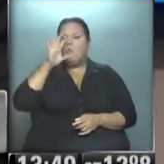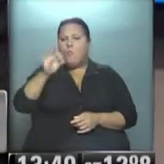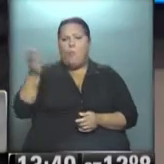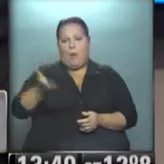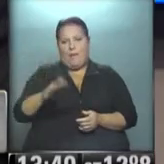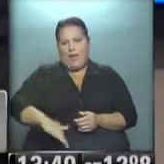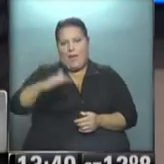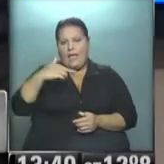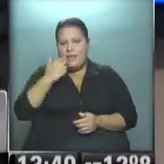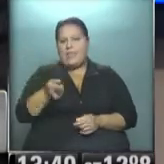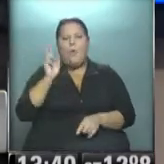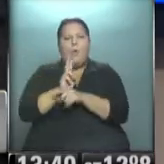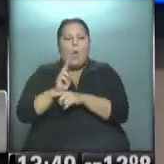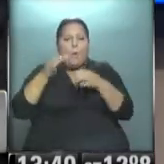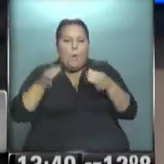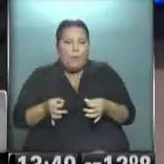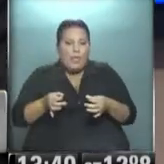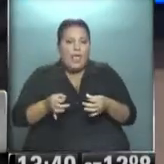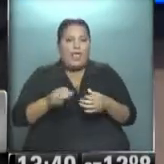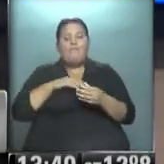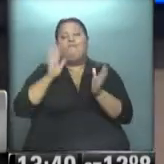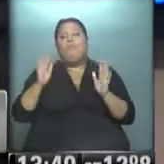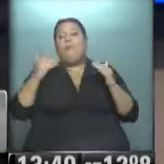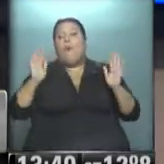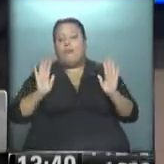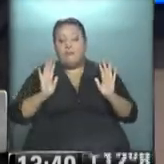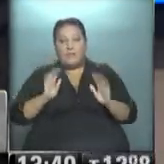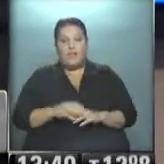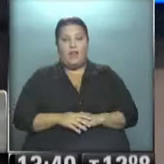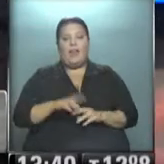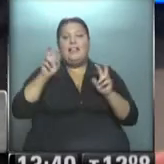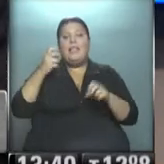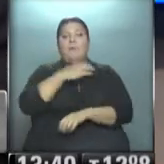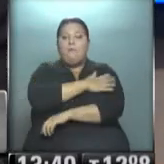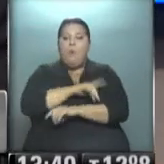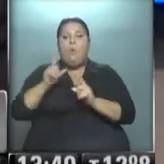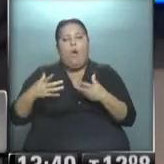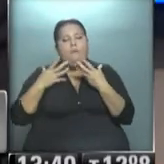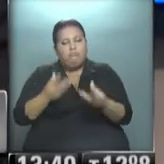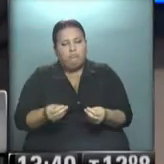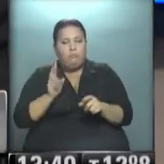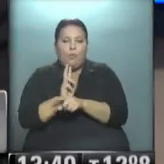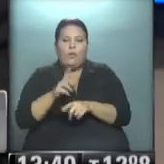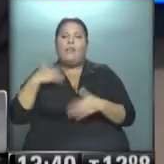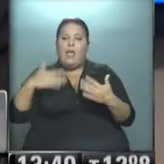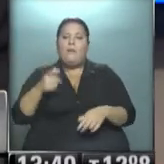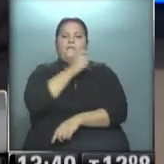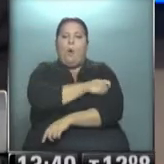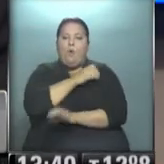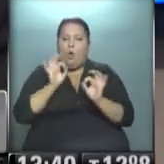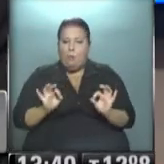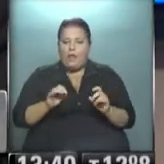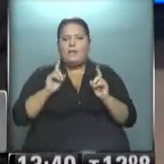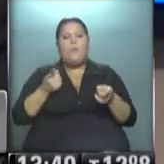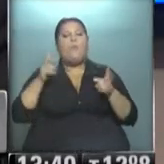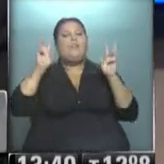había maltratado a su hija que la cuidaba bien dentro de las posibilidades económicas que tenía de hecho tenía todas las vacunas pero hay una